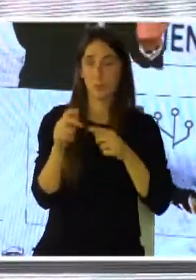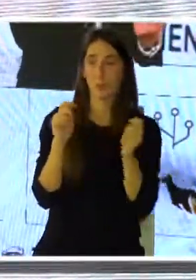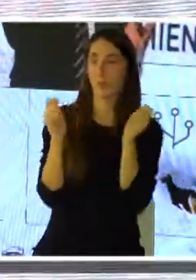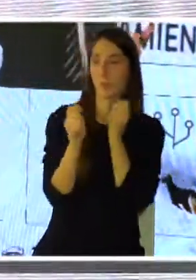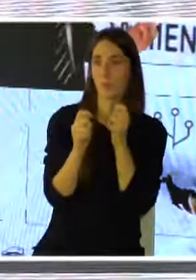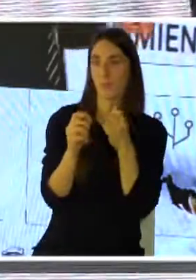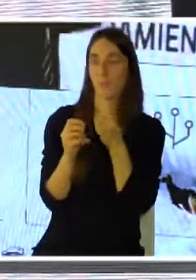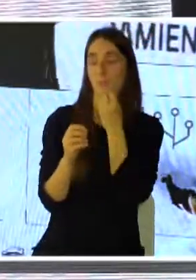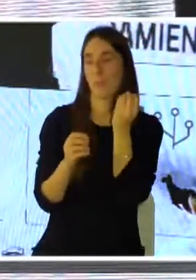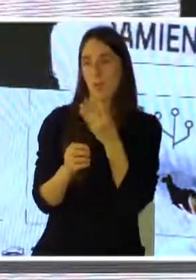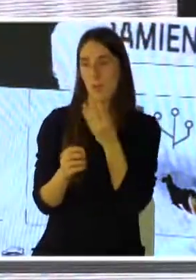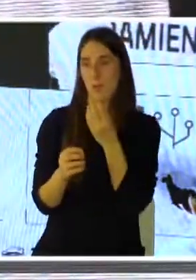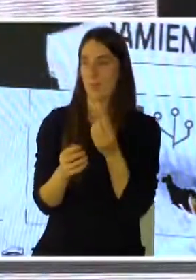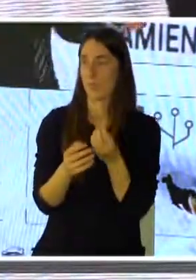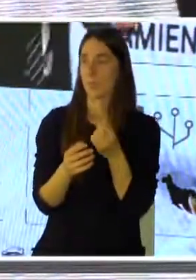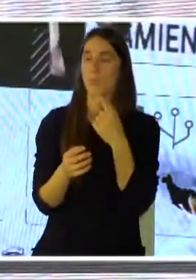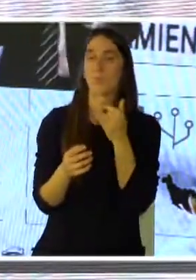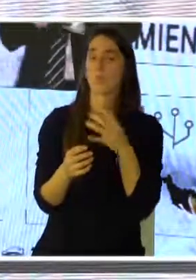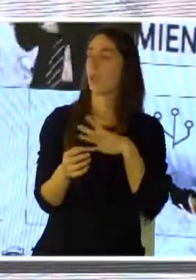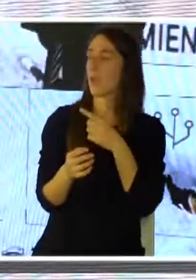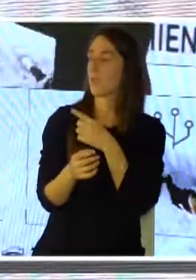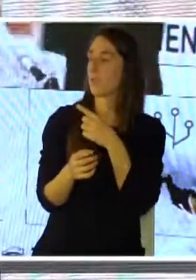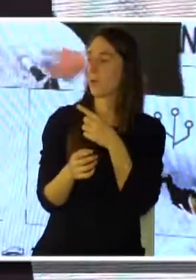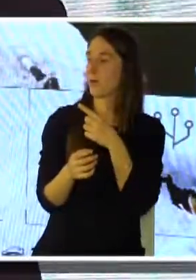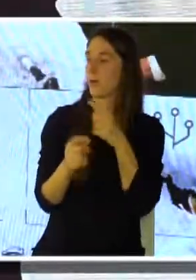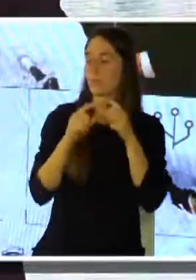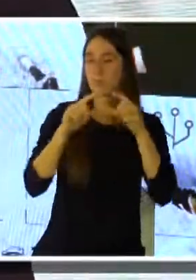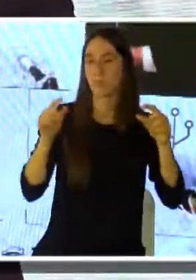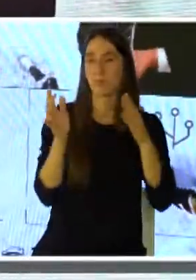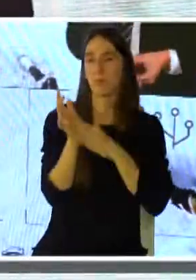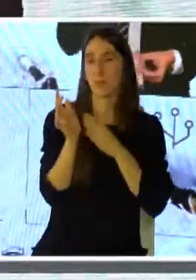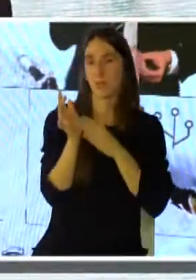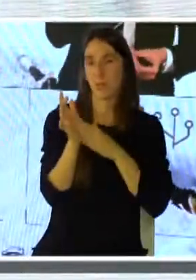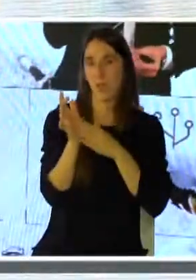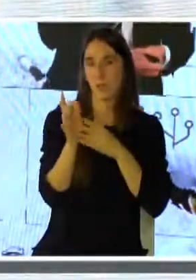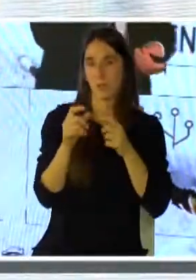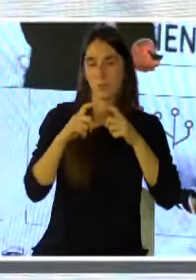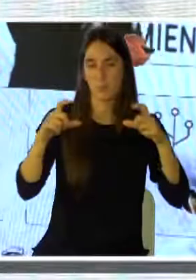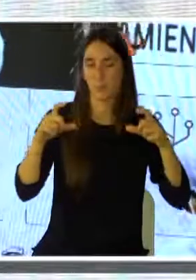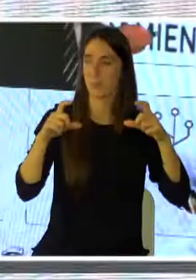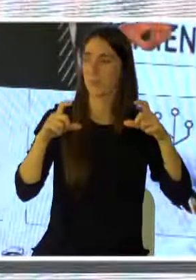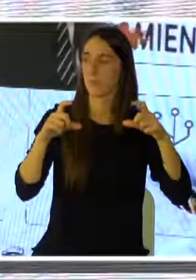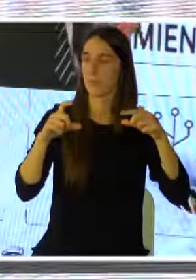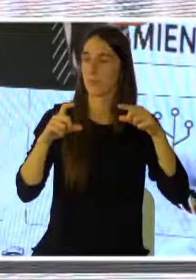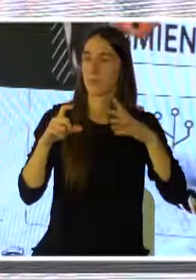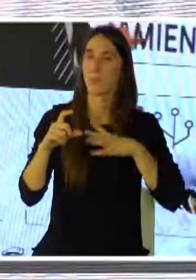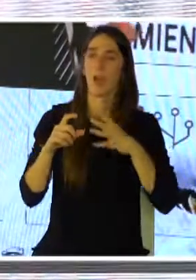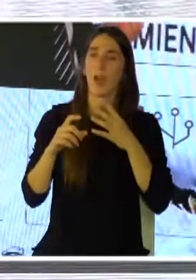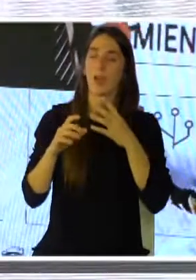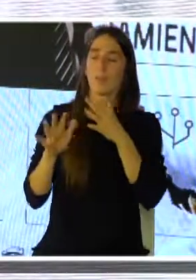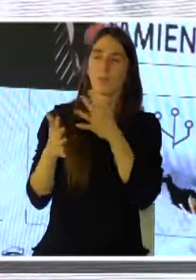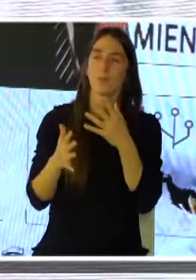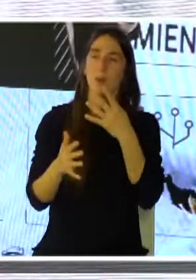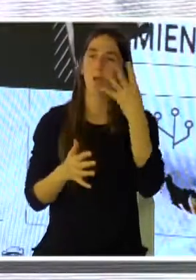partida doble. Acá tenemos un ejemplo, el certificado de registro de gravámenes. nosotros tenemos aproximadamente unos